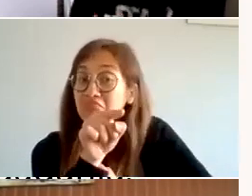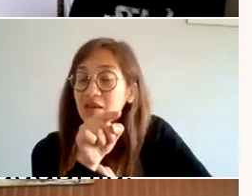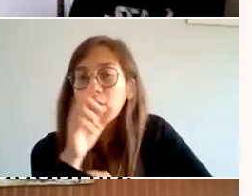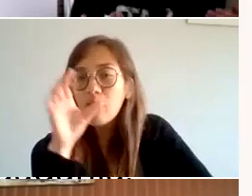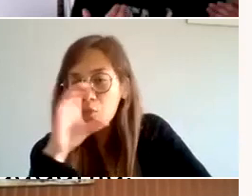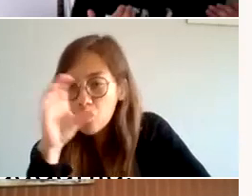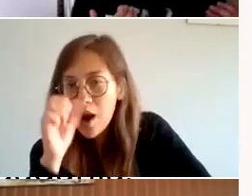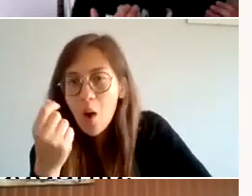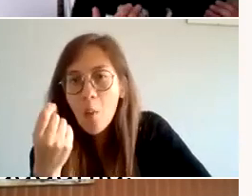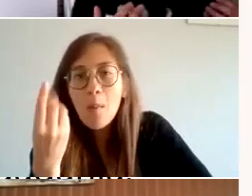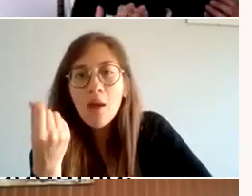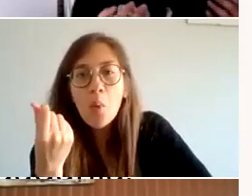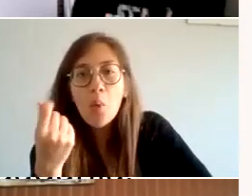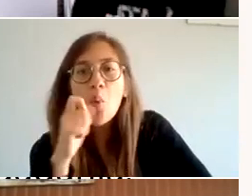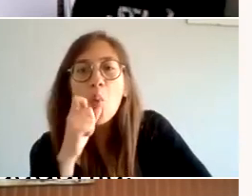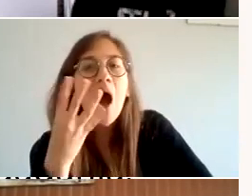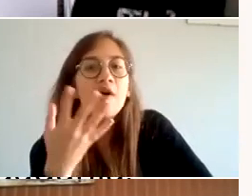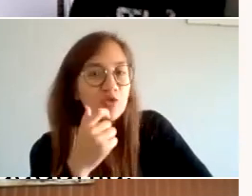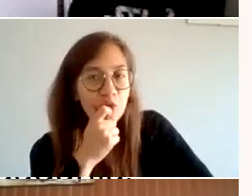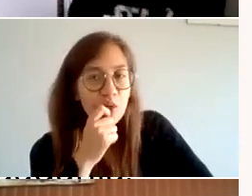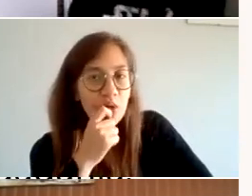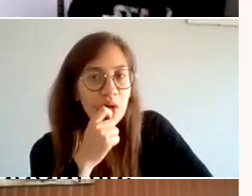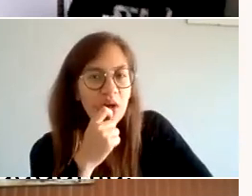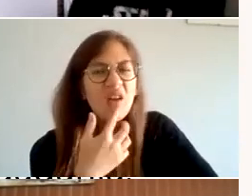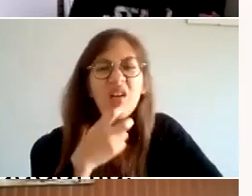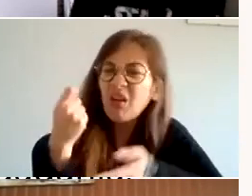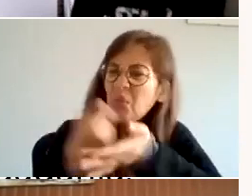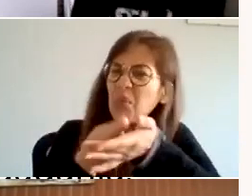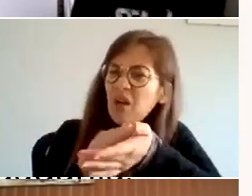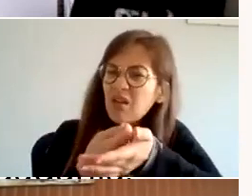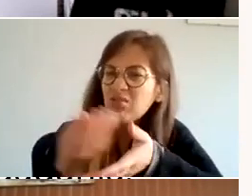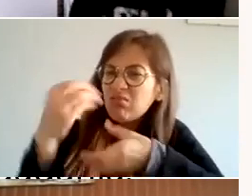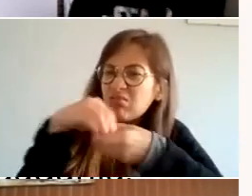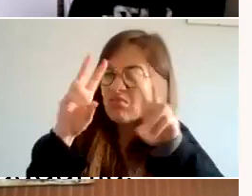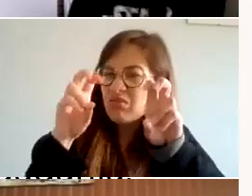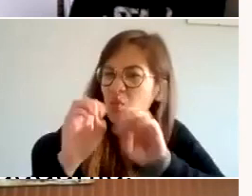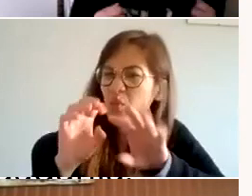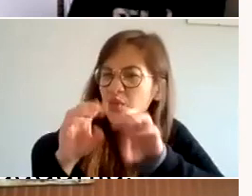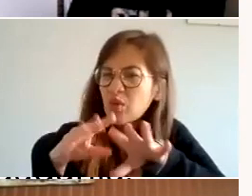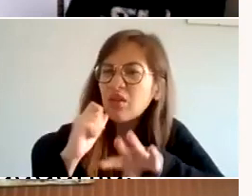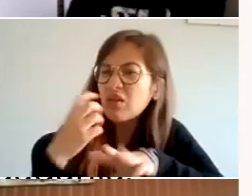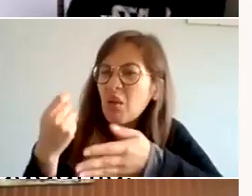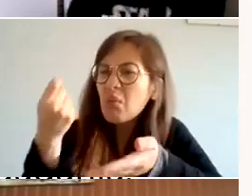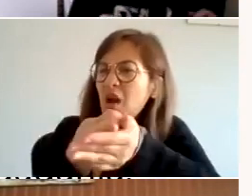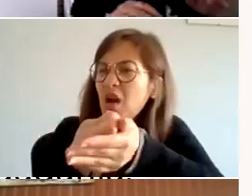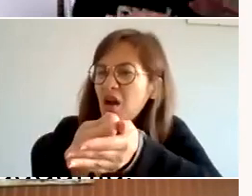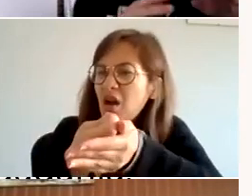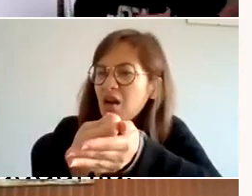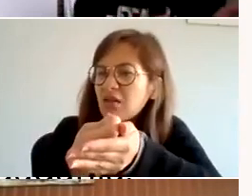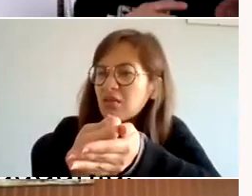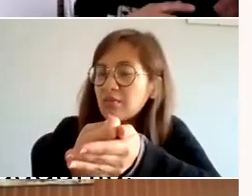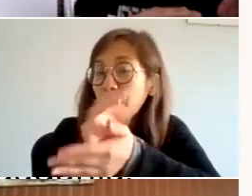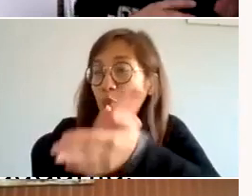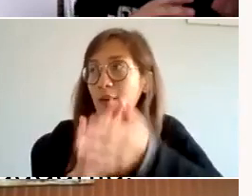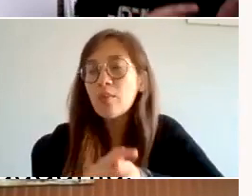relativo a la implementación de las nuevas tecnologías para que los estudiantes puedan acceder a clases. Tú puedes